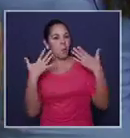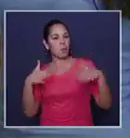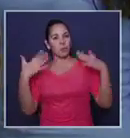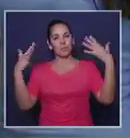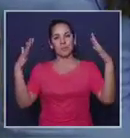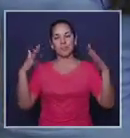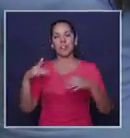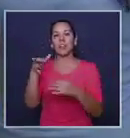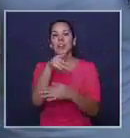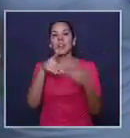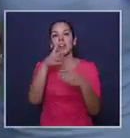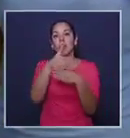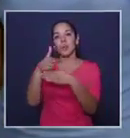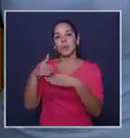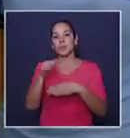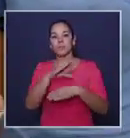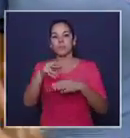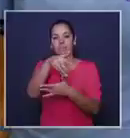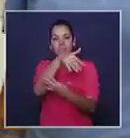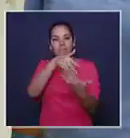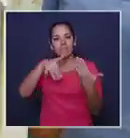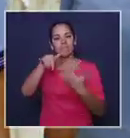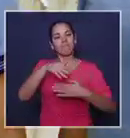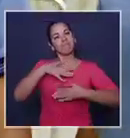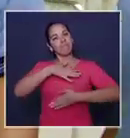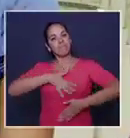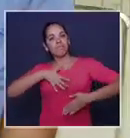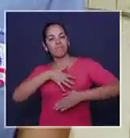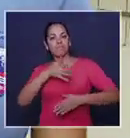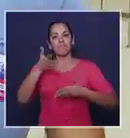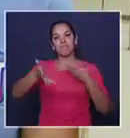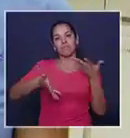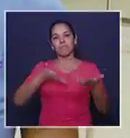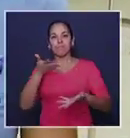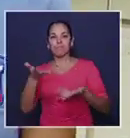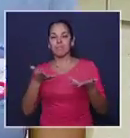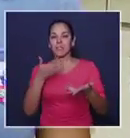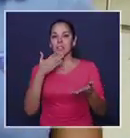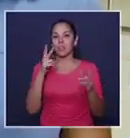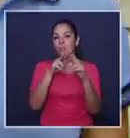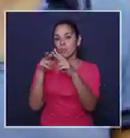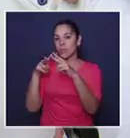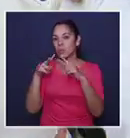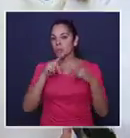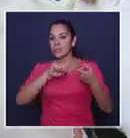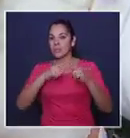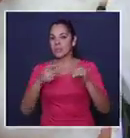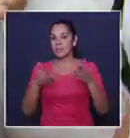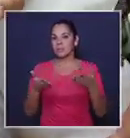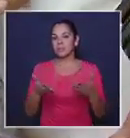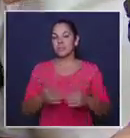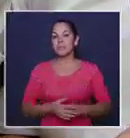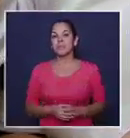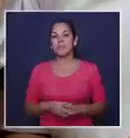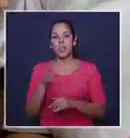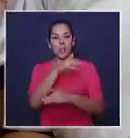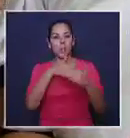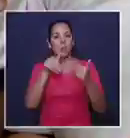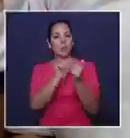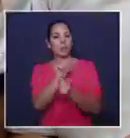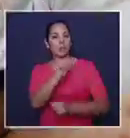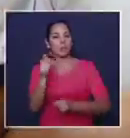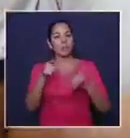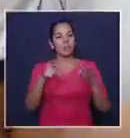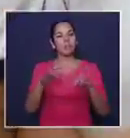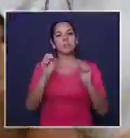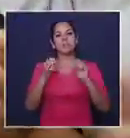Bien. Compartir, relacionarse, pasarla bien. Conocer amigos. Convivir con los demás. Siempre buenas